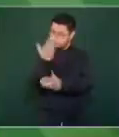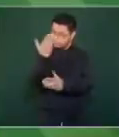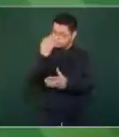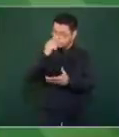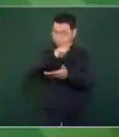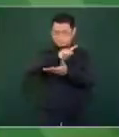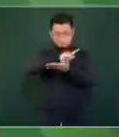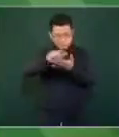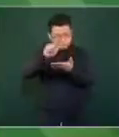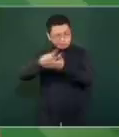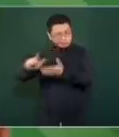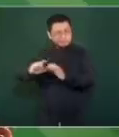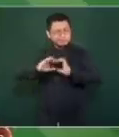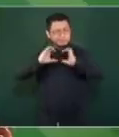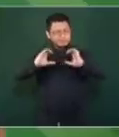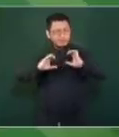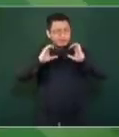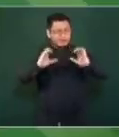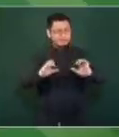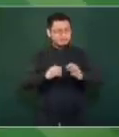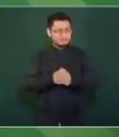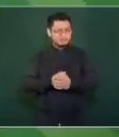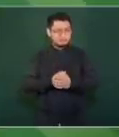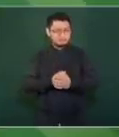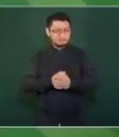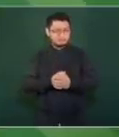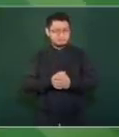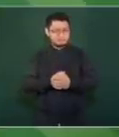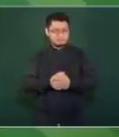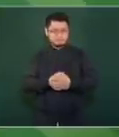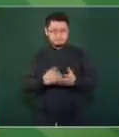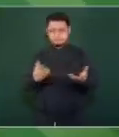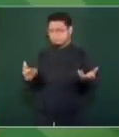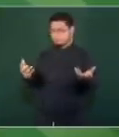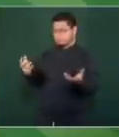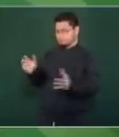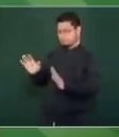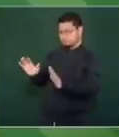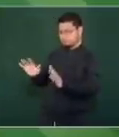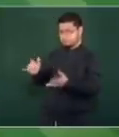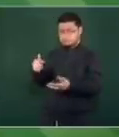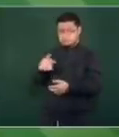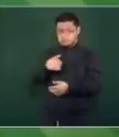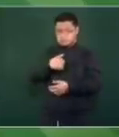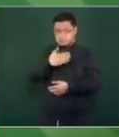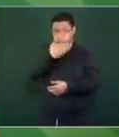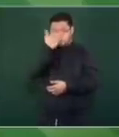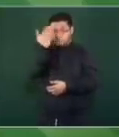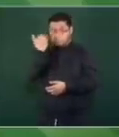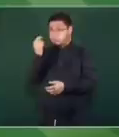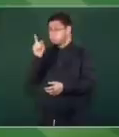Entonces, como no sé si ya recibió la carta,